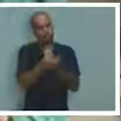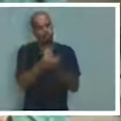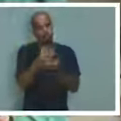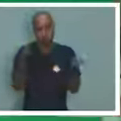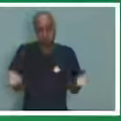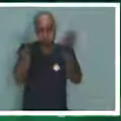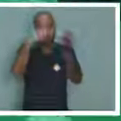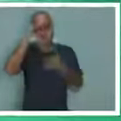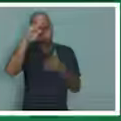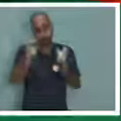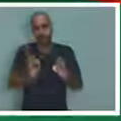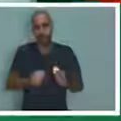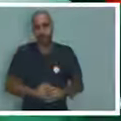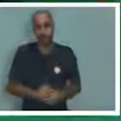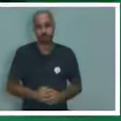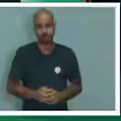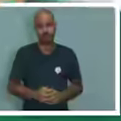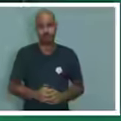país.